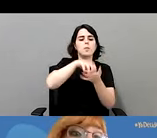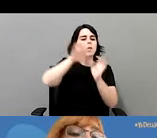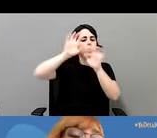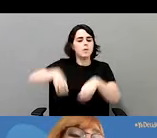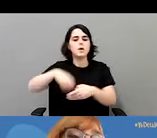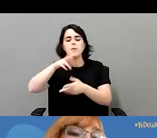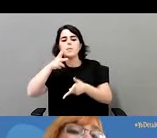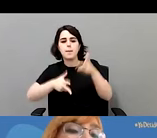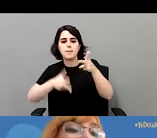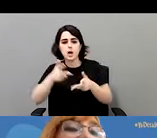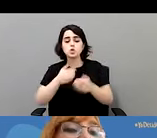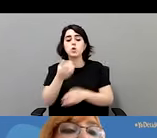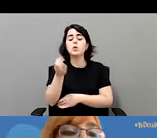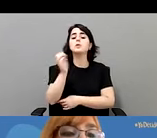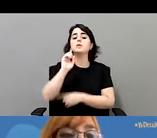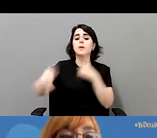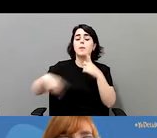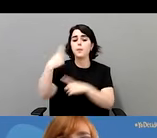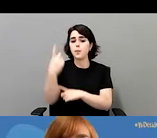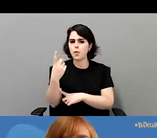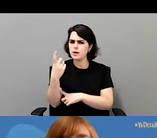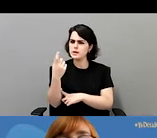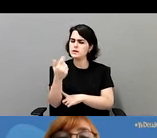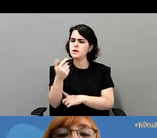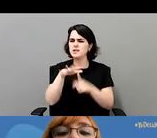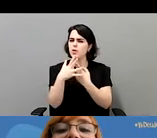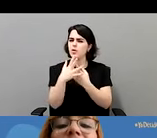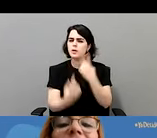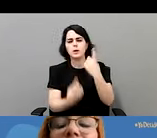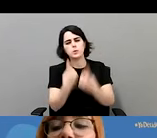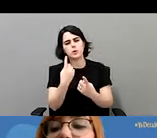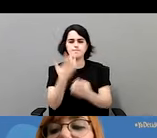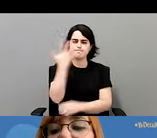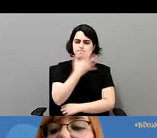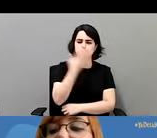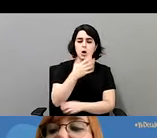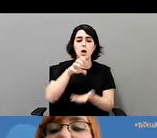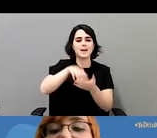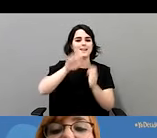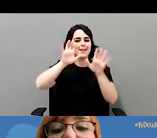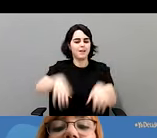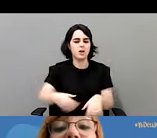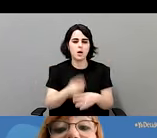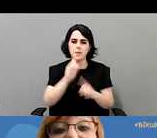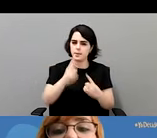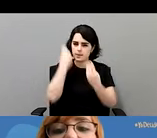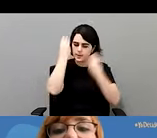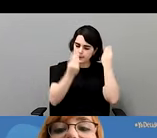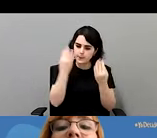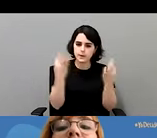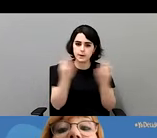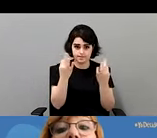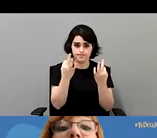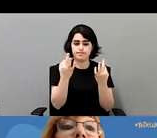y luego aquellas en las que veíamos esos ceros, ¿vale? En Castilla y León lo primero que tenemos que reflexionar es sobre el